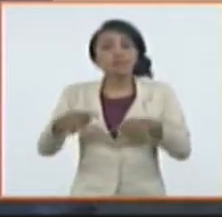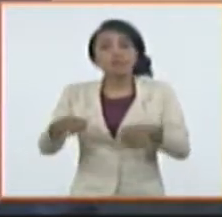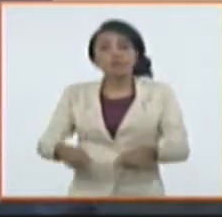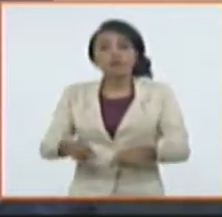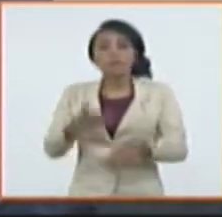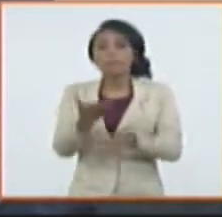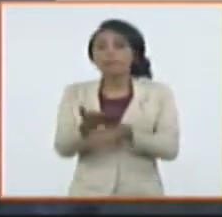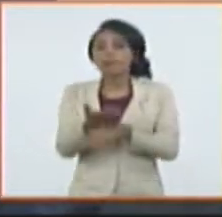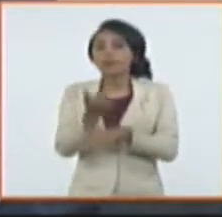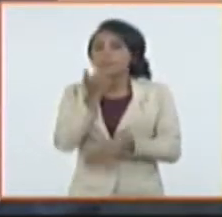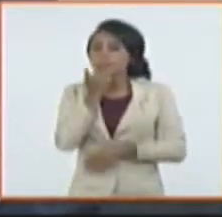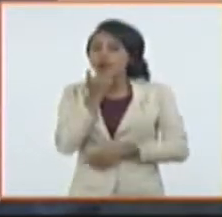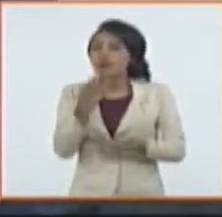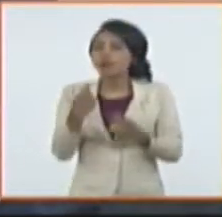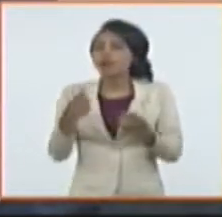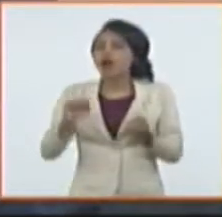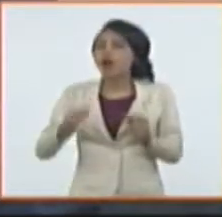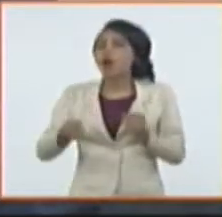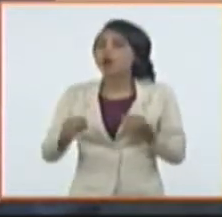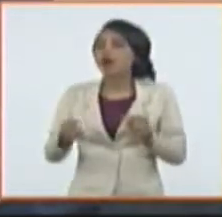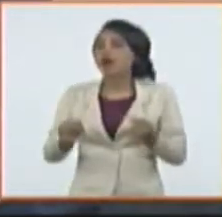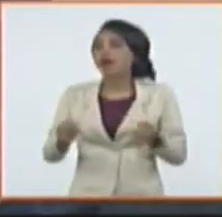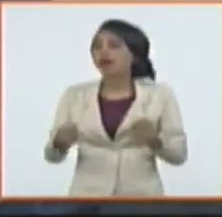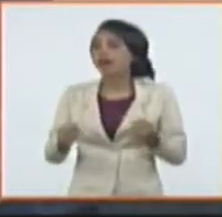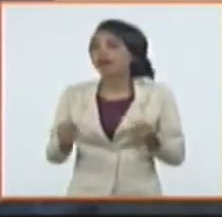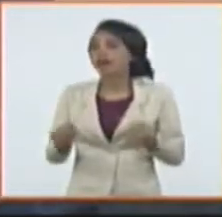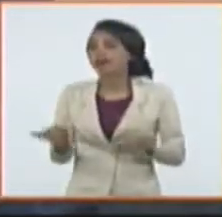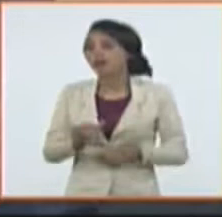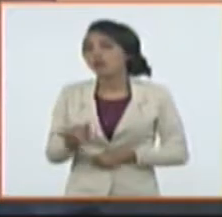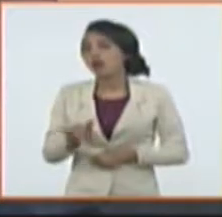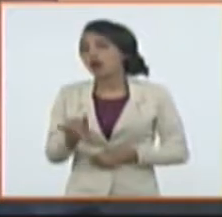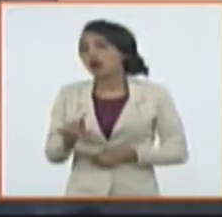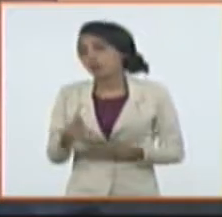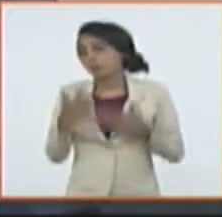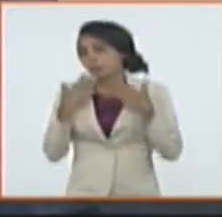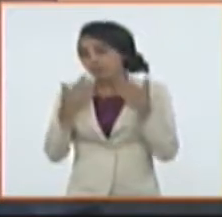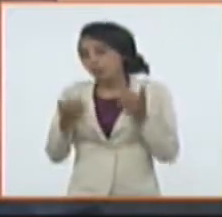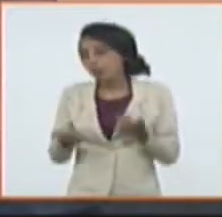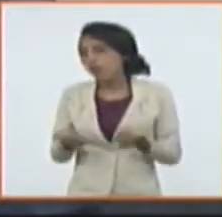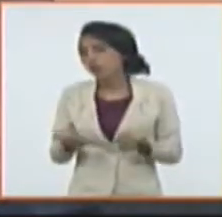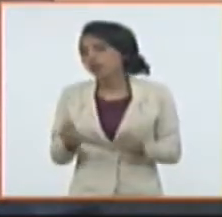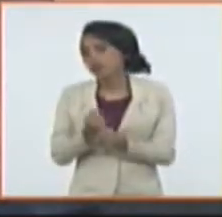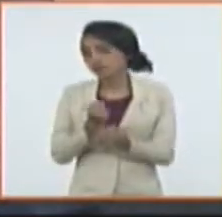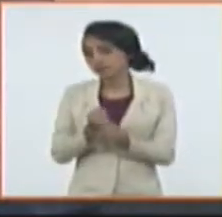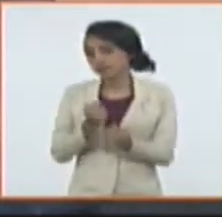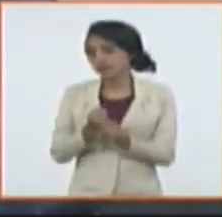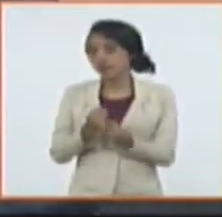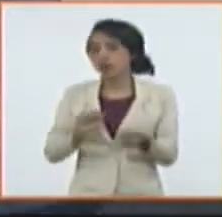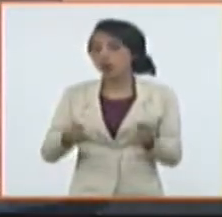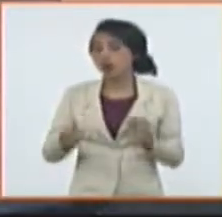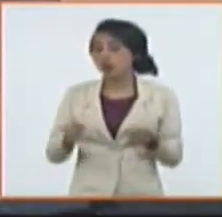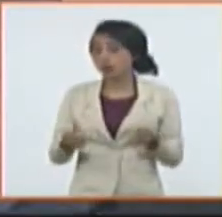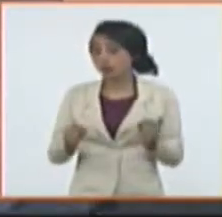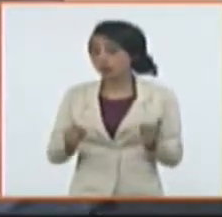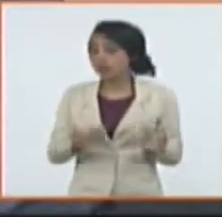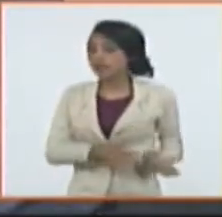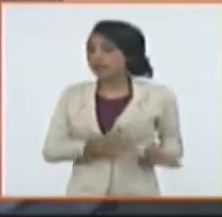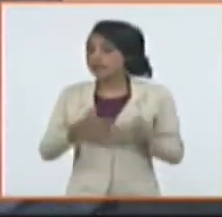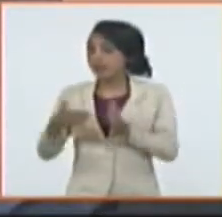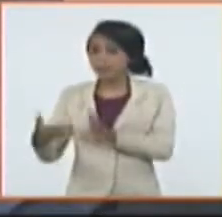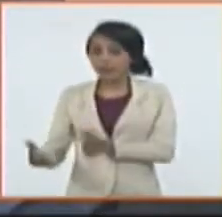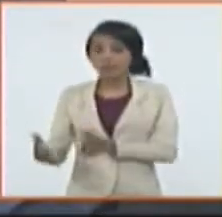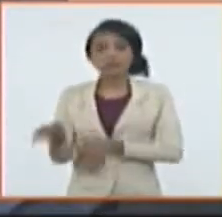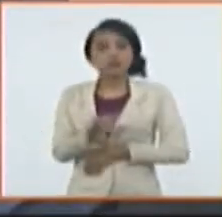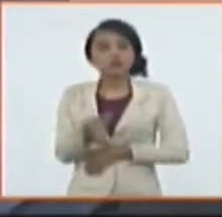necesidad de ahorrar, de ser más eficientes en el ahorro y por otra parte en lograr